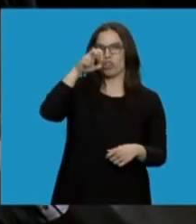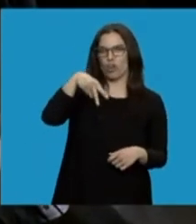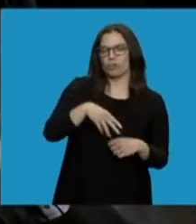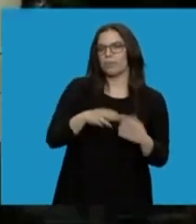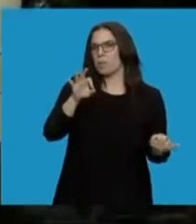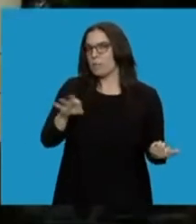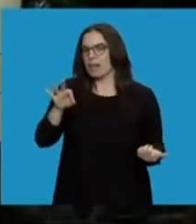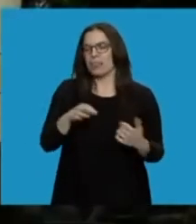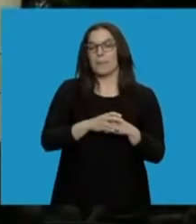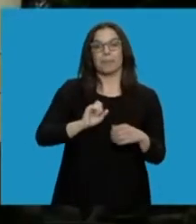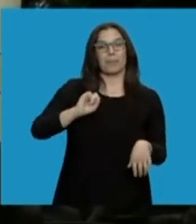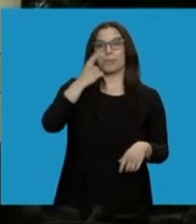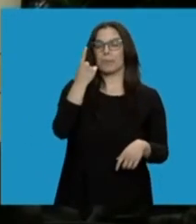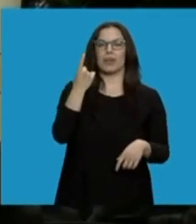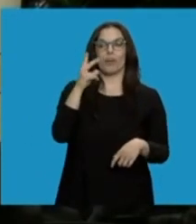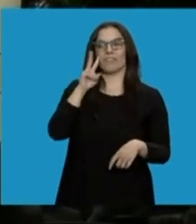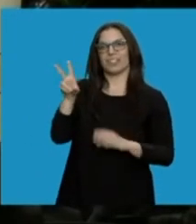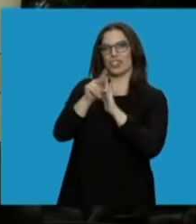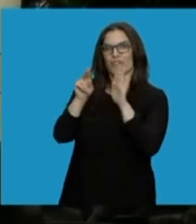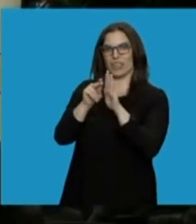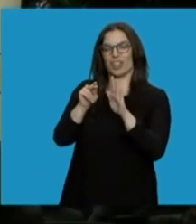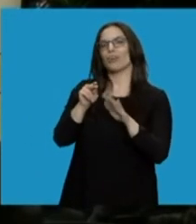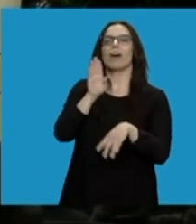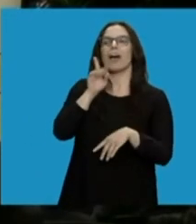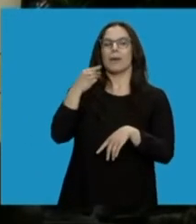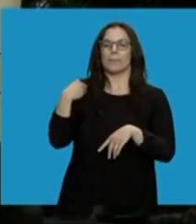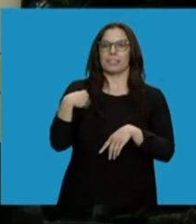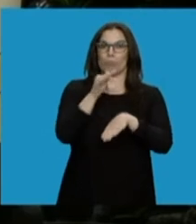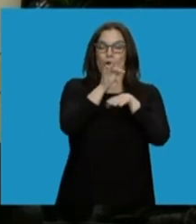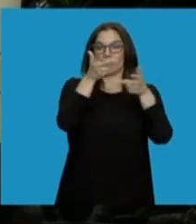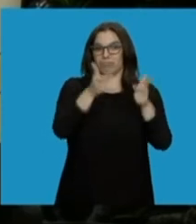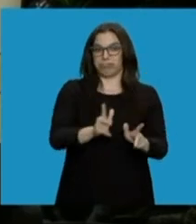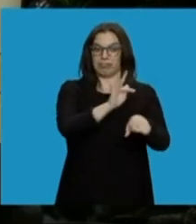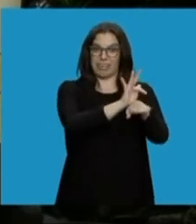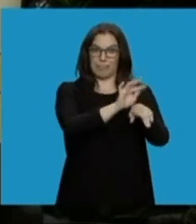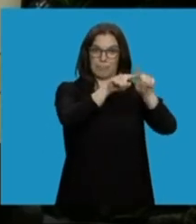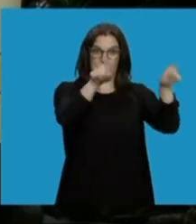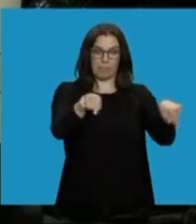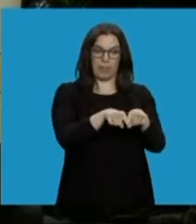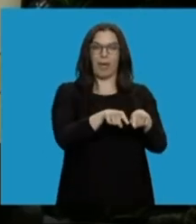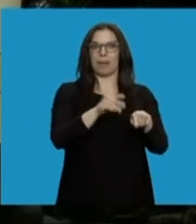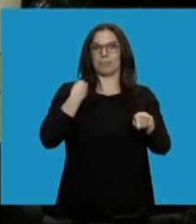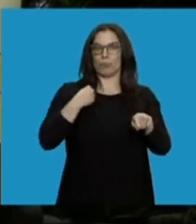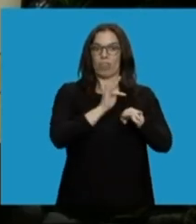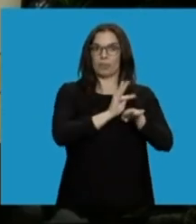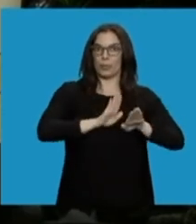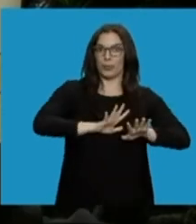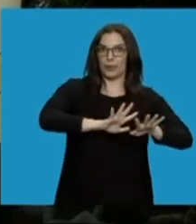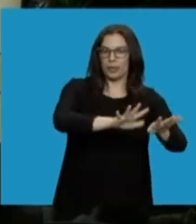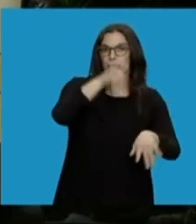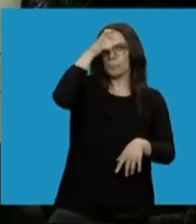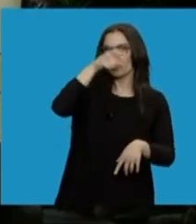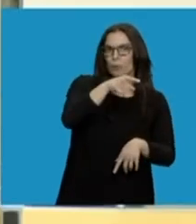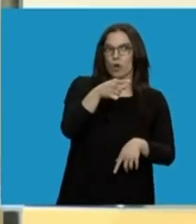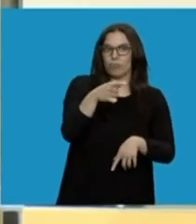primera imagen, lo habéis visto en el vídeo, es la de esa lápida reciente en el cementerio abandonado de Santibáñez de Montes, un pueblo que literalmente